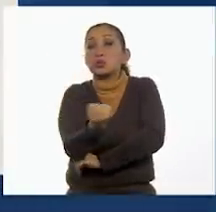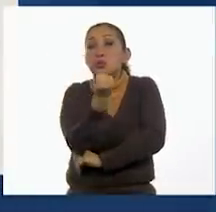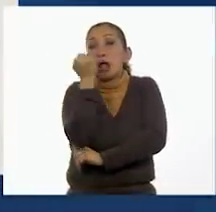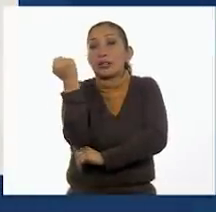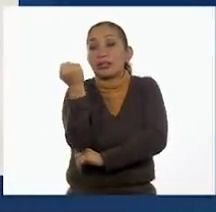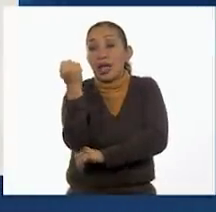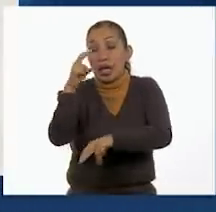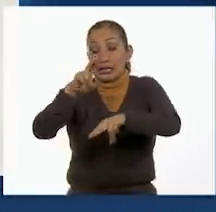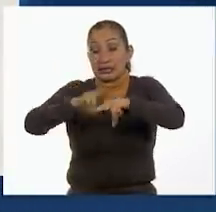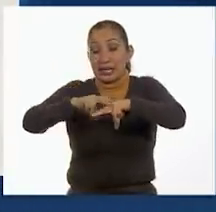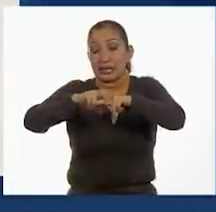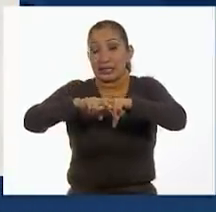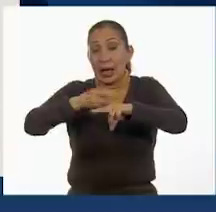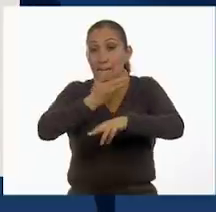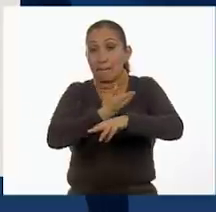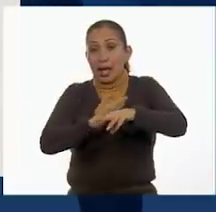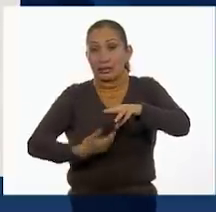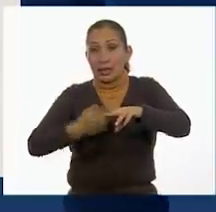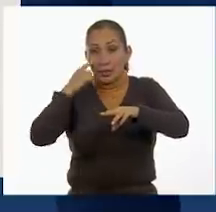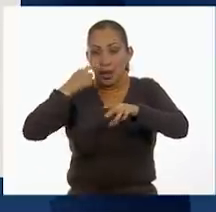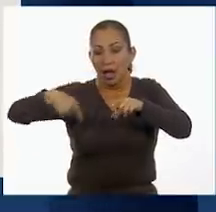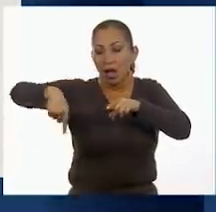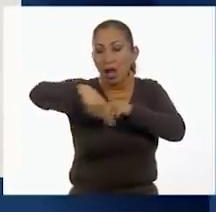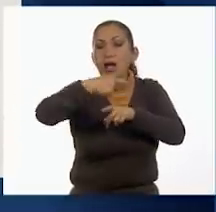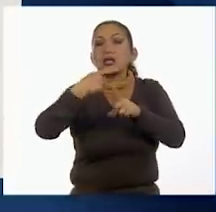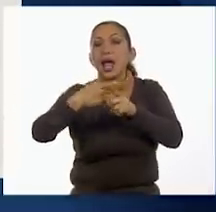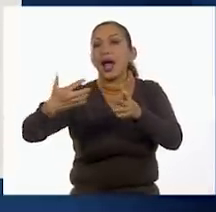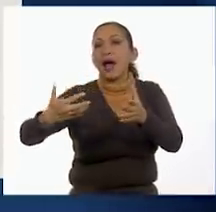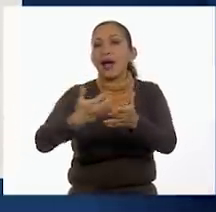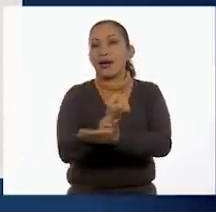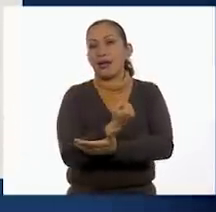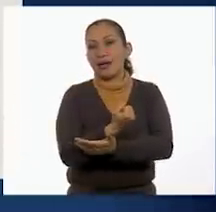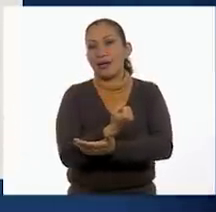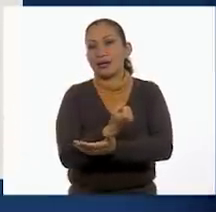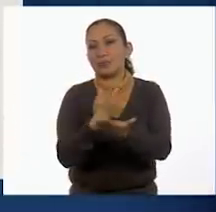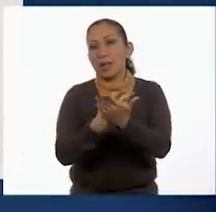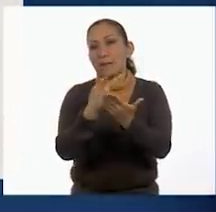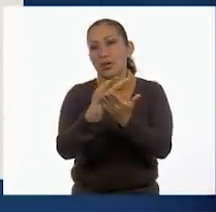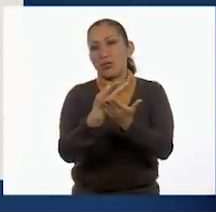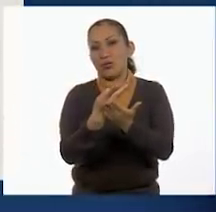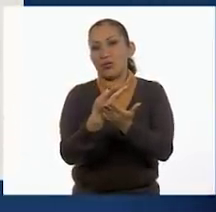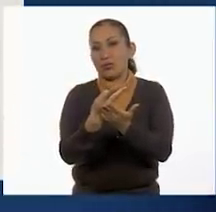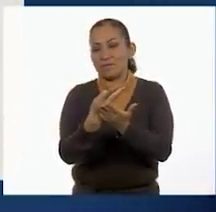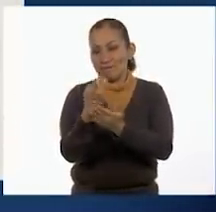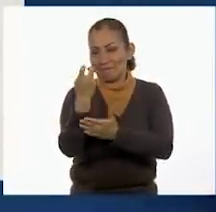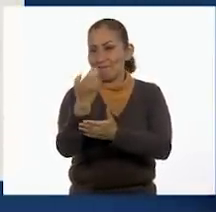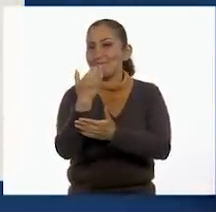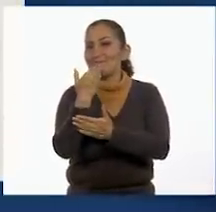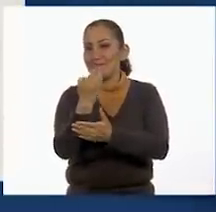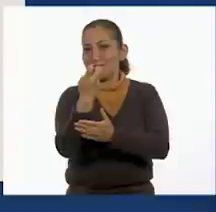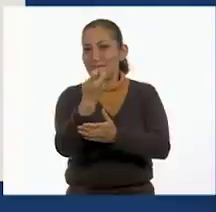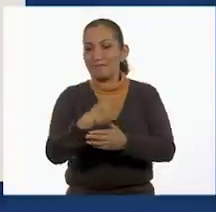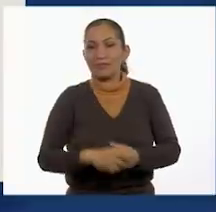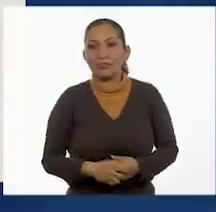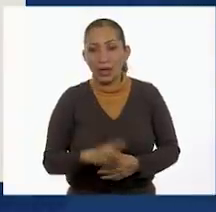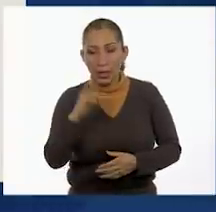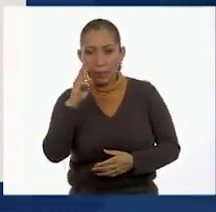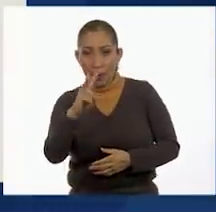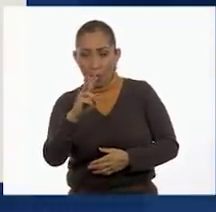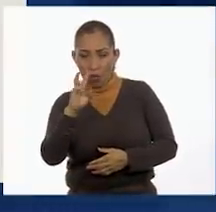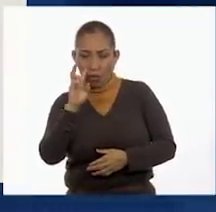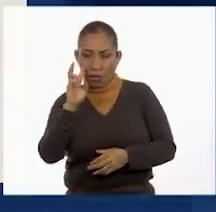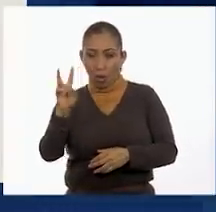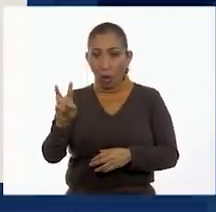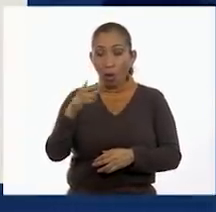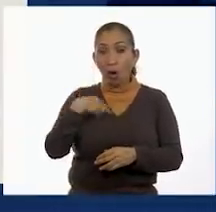silla presidencial es lo que rueda en la ruleta. Claro, es el premio a ganar. Excelente, sí. Vemos, por un